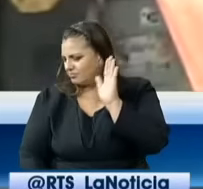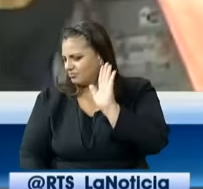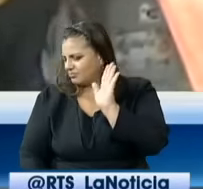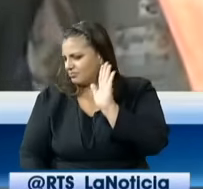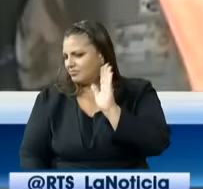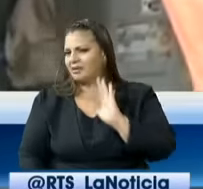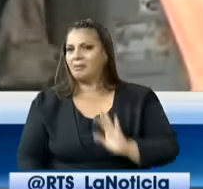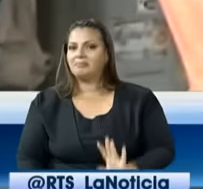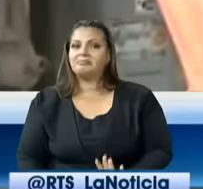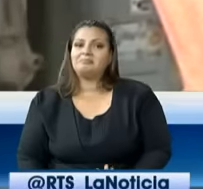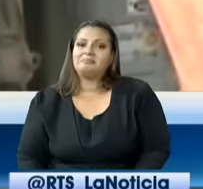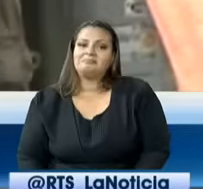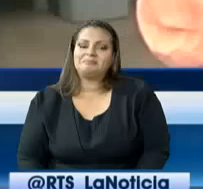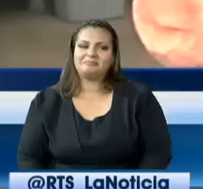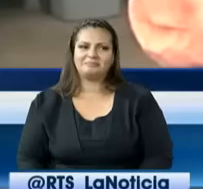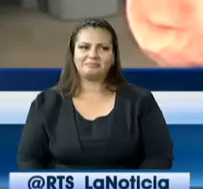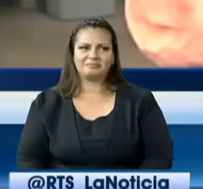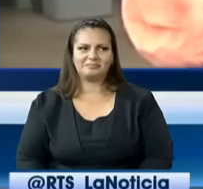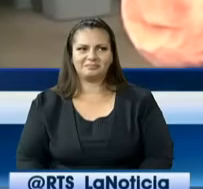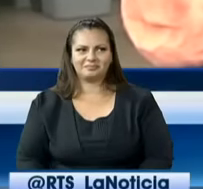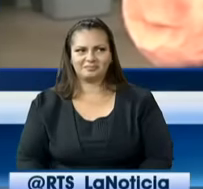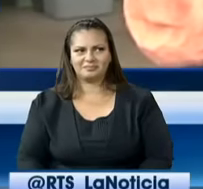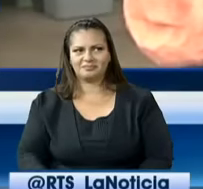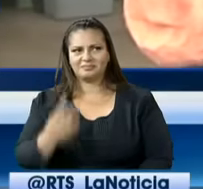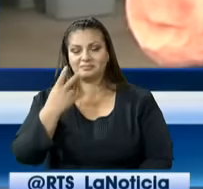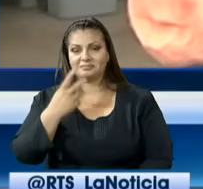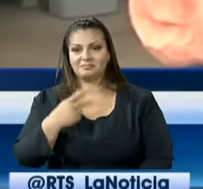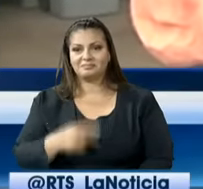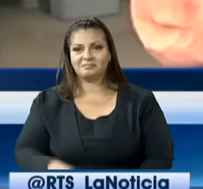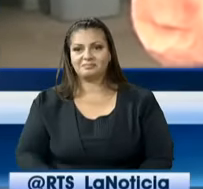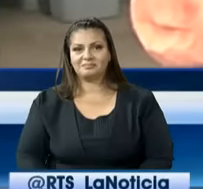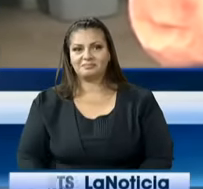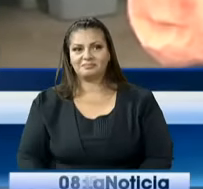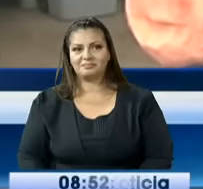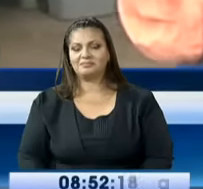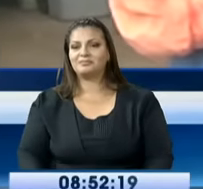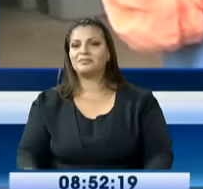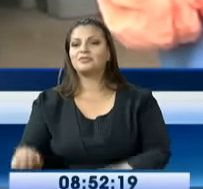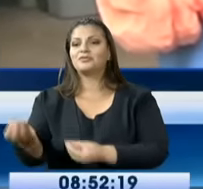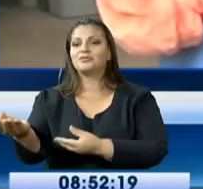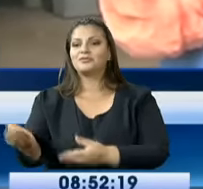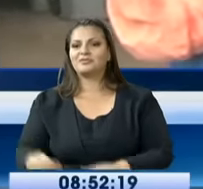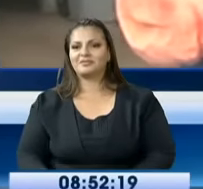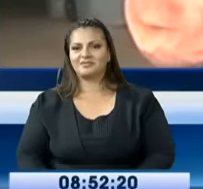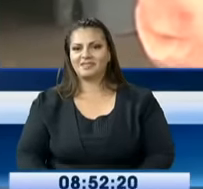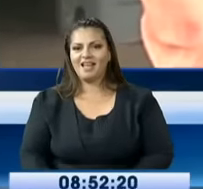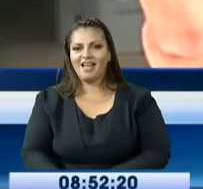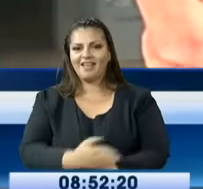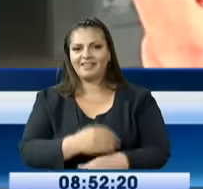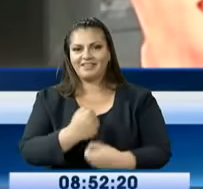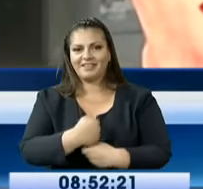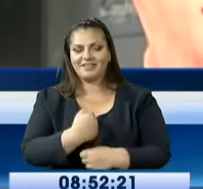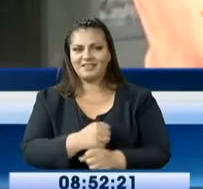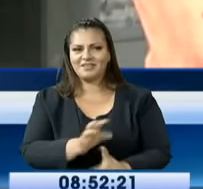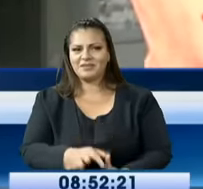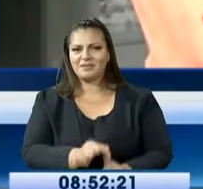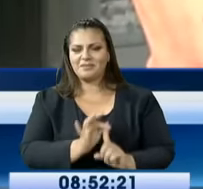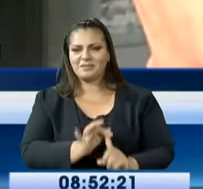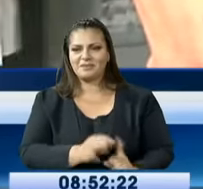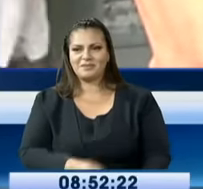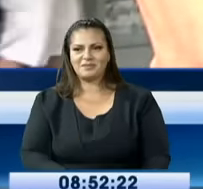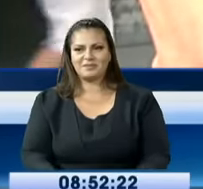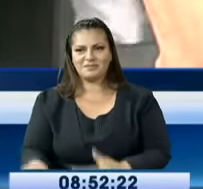todo caso, ahí estamos viendo un muñeco que me dicen que está elaborado especialmente para Hugo Gavilanes. Y lo quieren comprar aquí